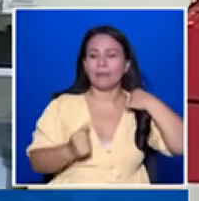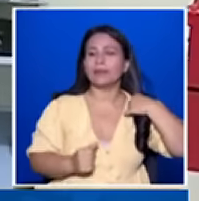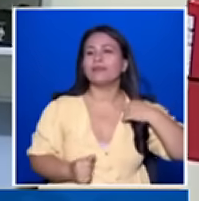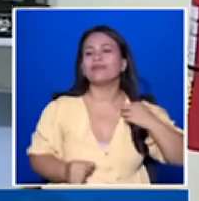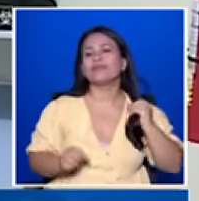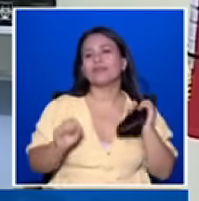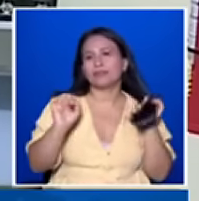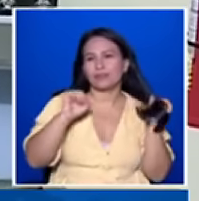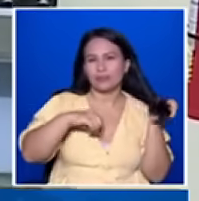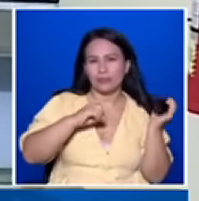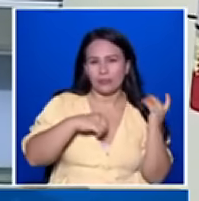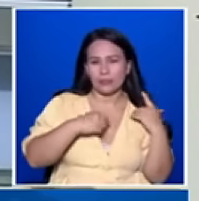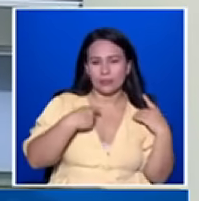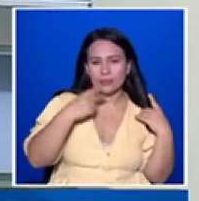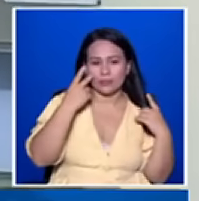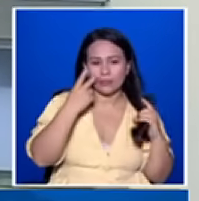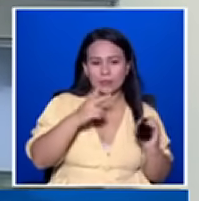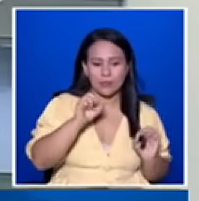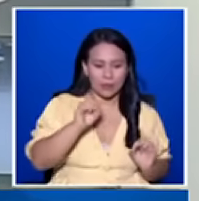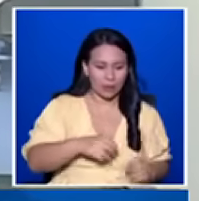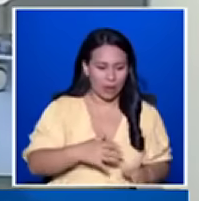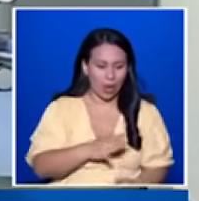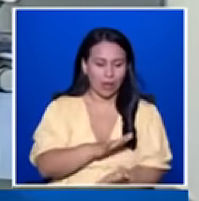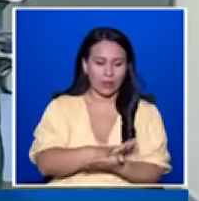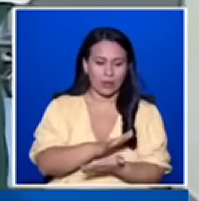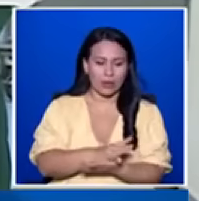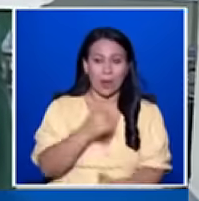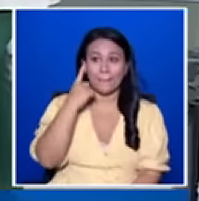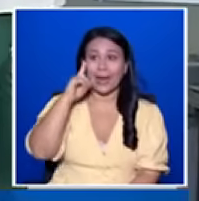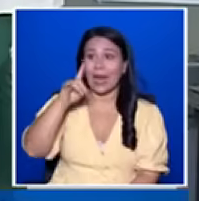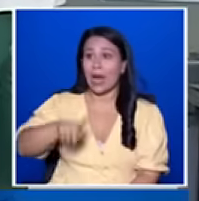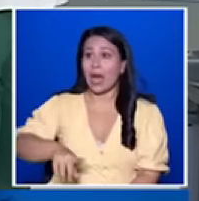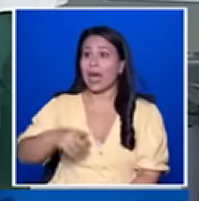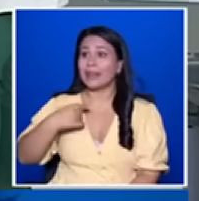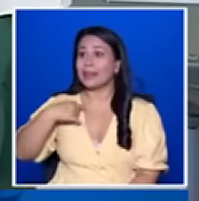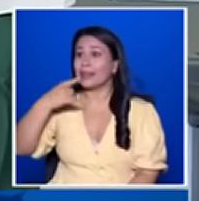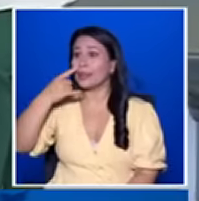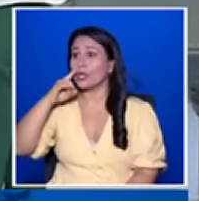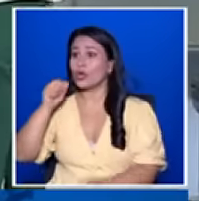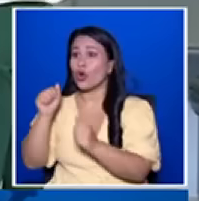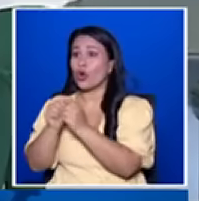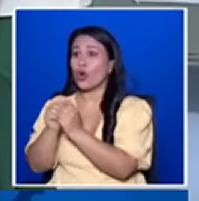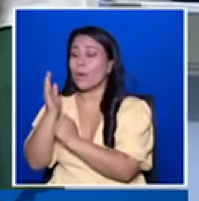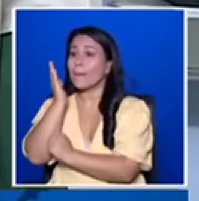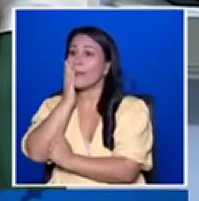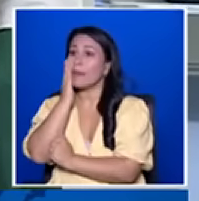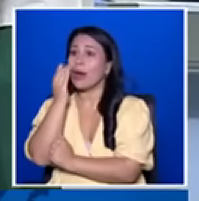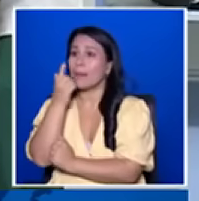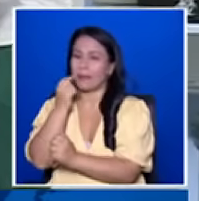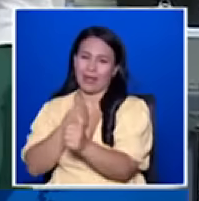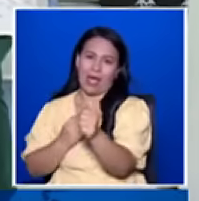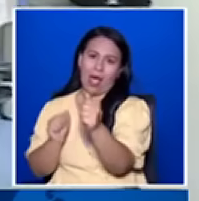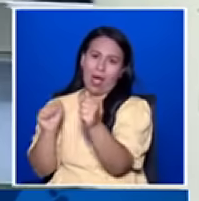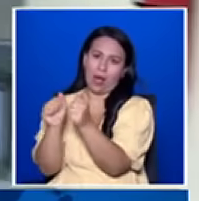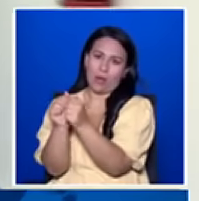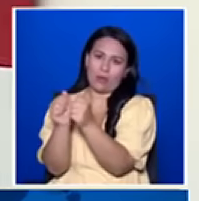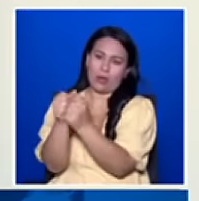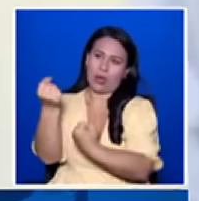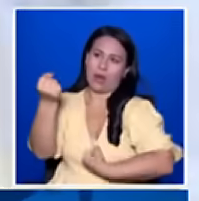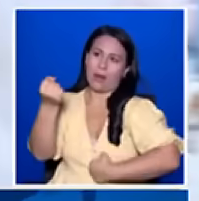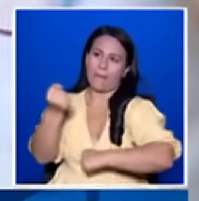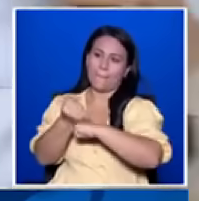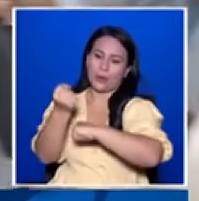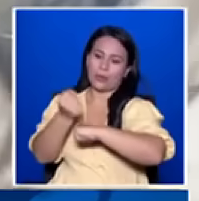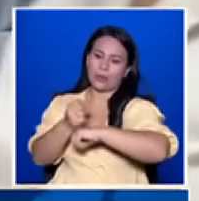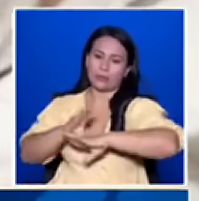Por supuesto, es más que nada también para que sea el confort aparte del paciente con sus familiares. Generalmente estos pacientes tienen un apoyo y